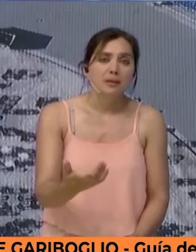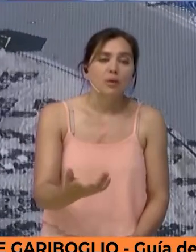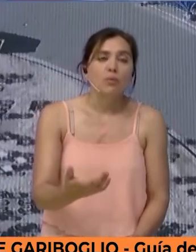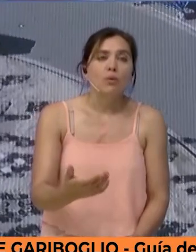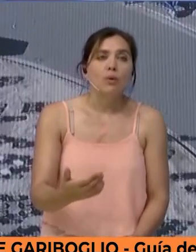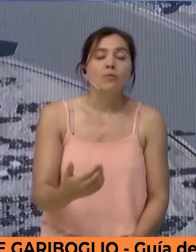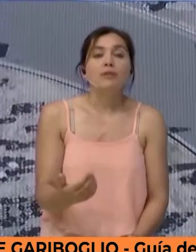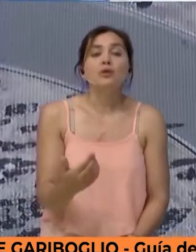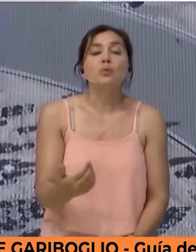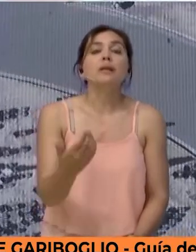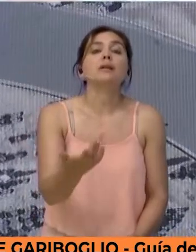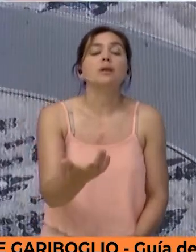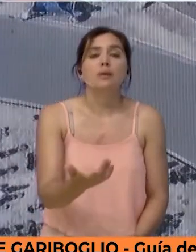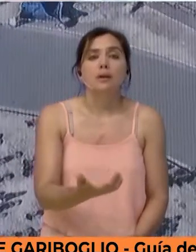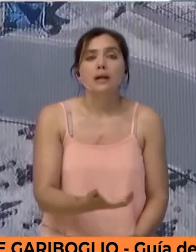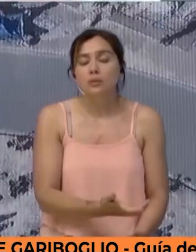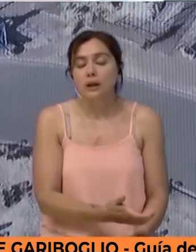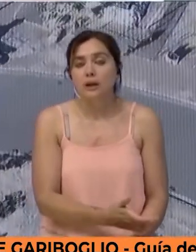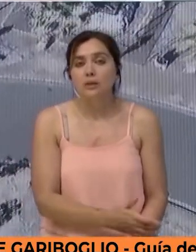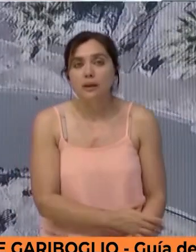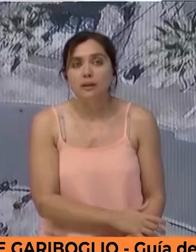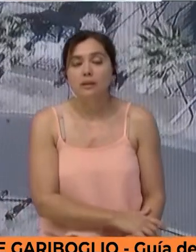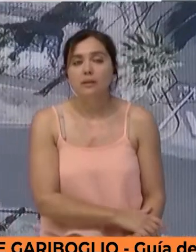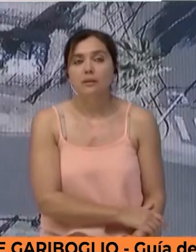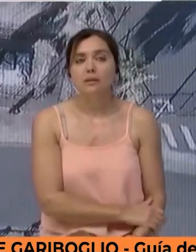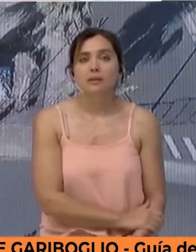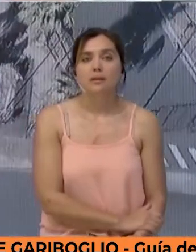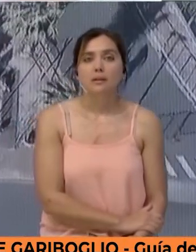buscan como fin turístico el cruce al islote.